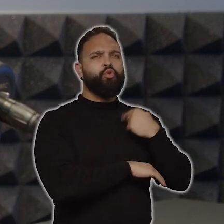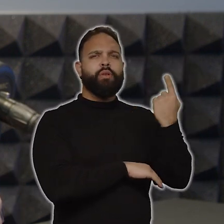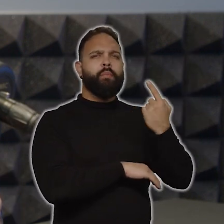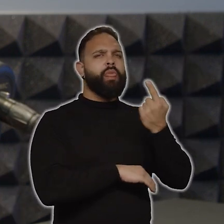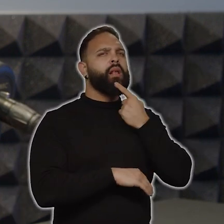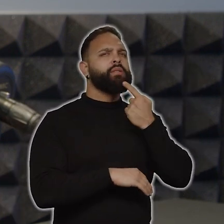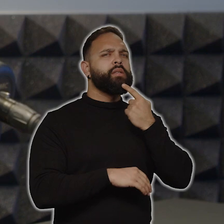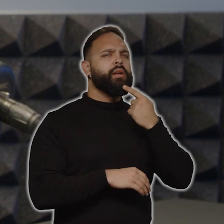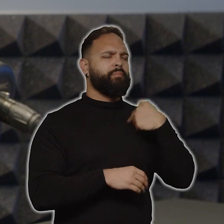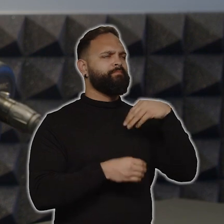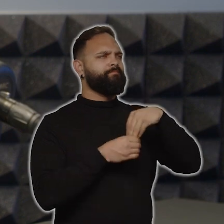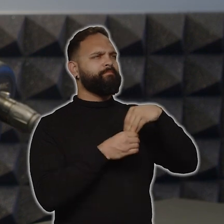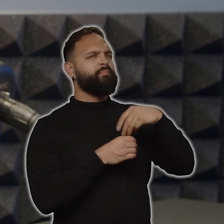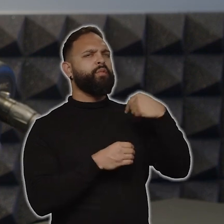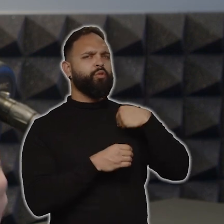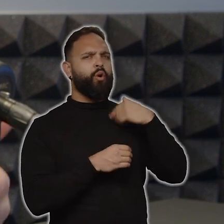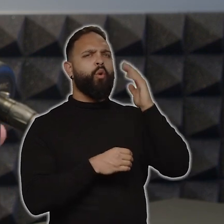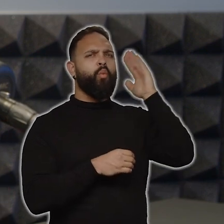en